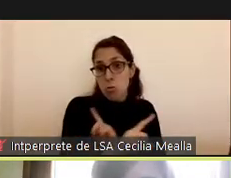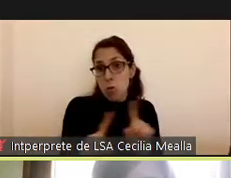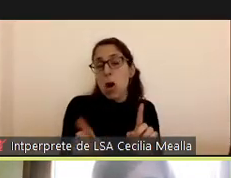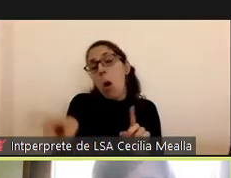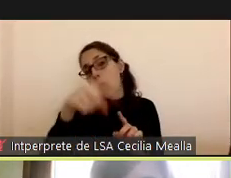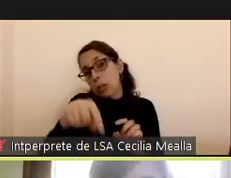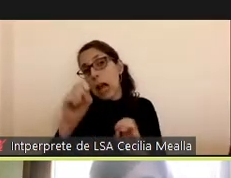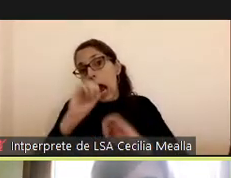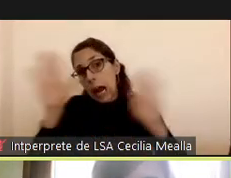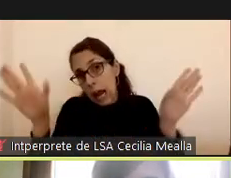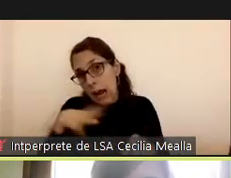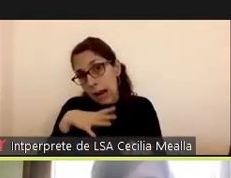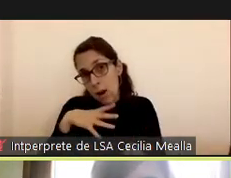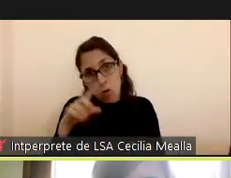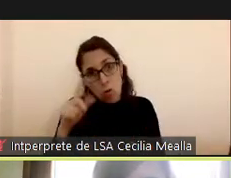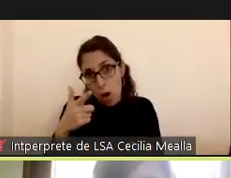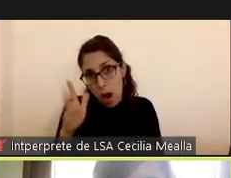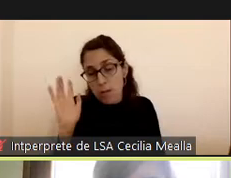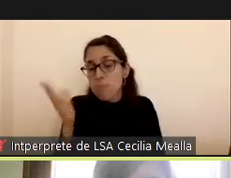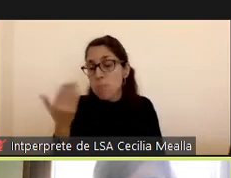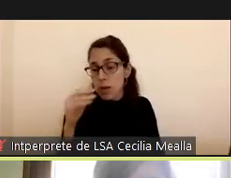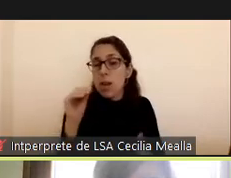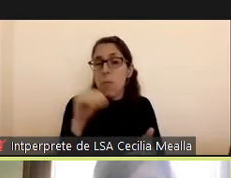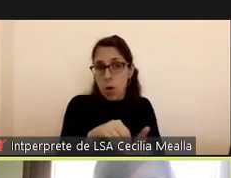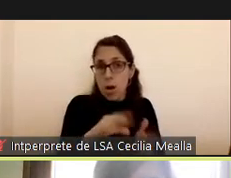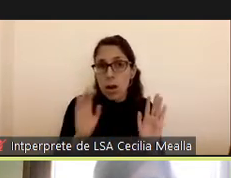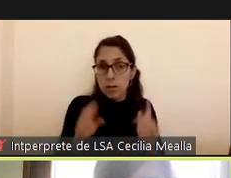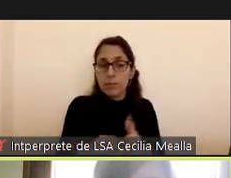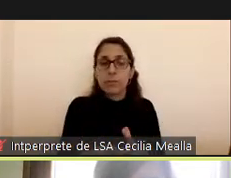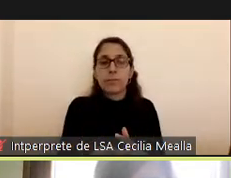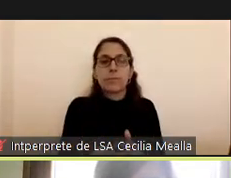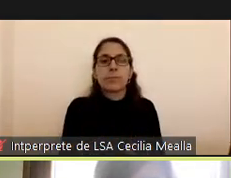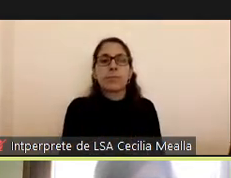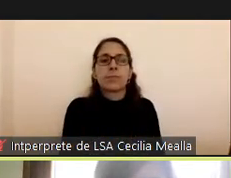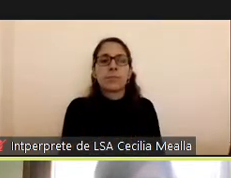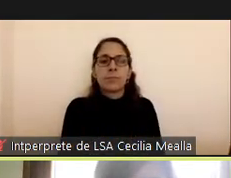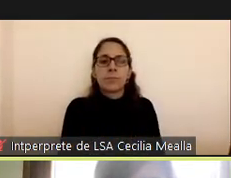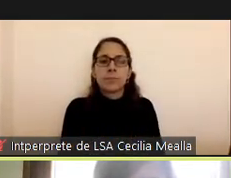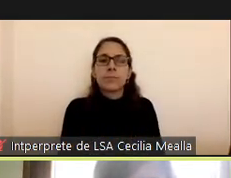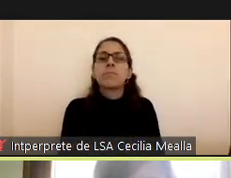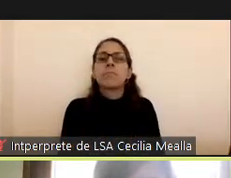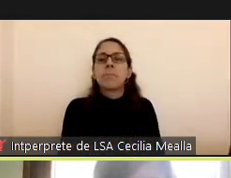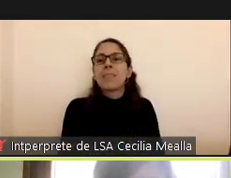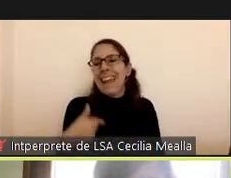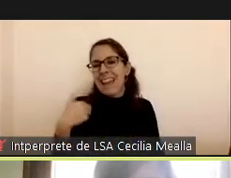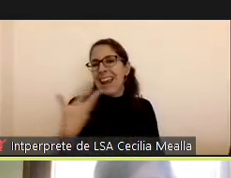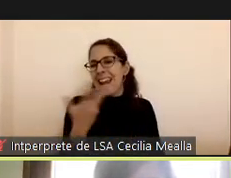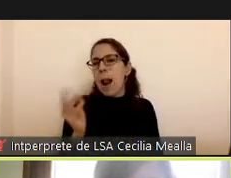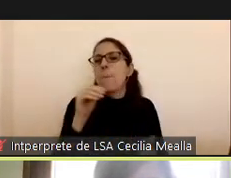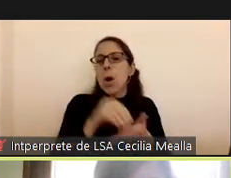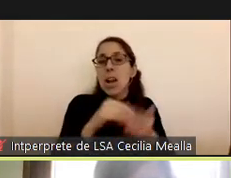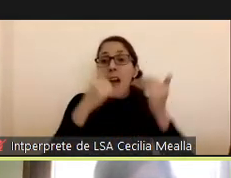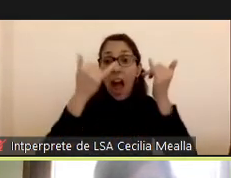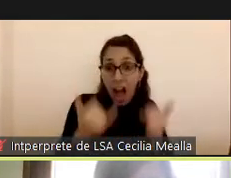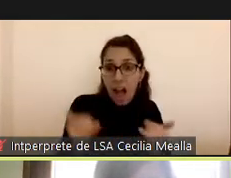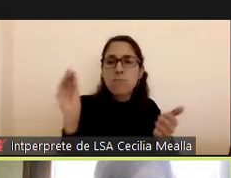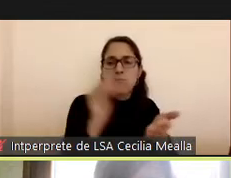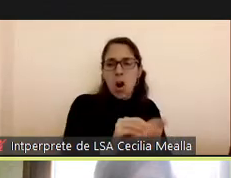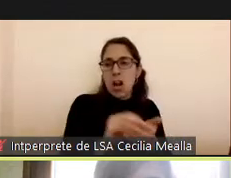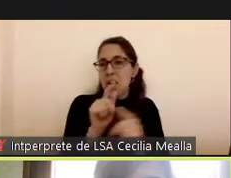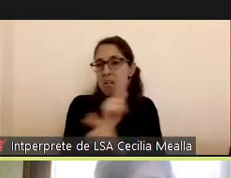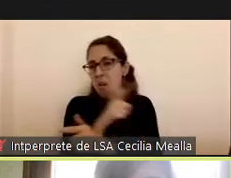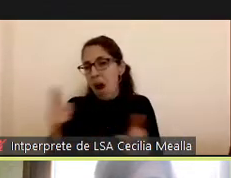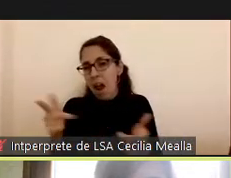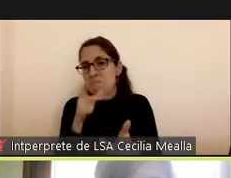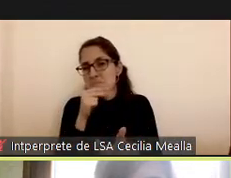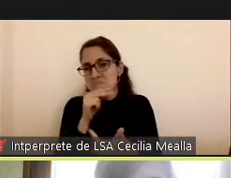tiene flagelos, pero en realidad es más, ¿sí? No se pone, solo si tiene flagelos. Bien, bueno. Y